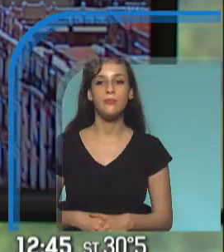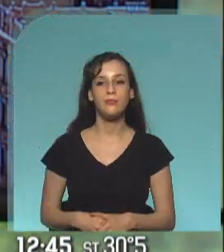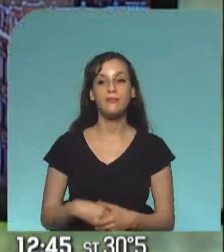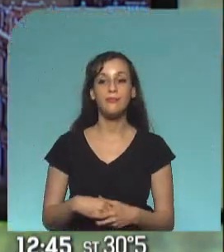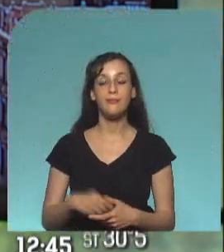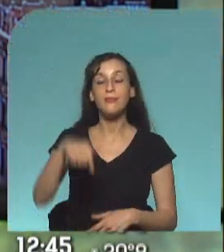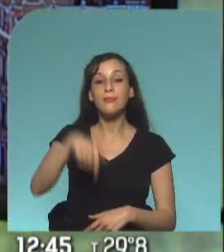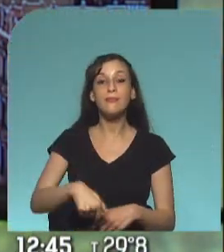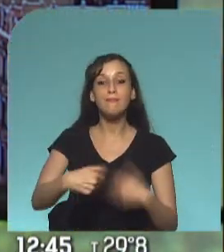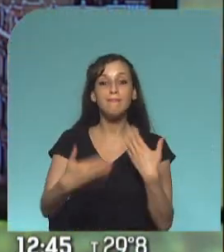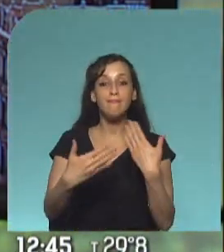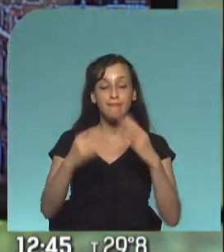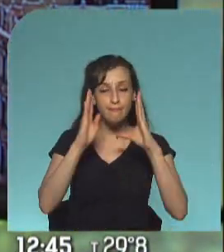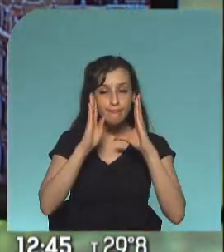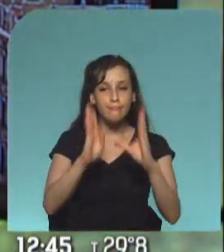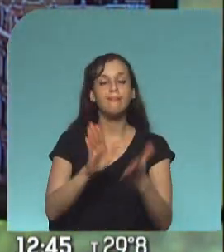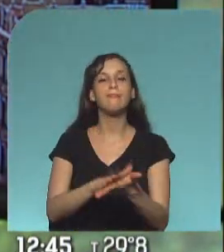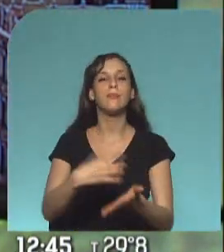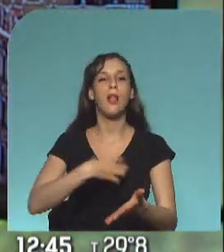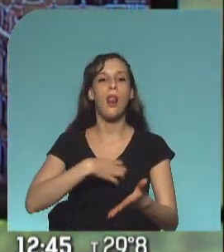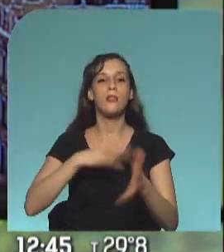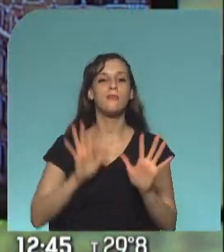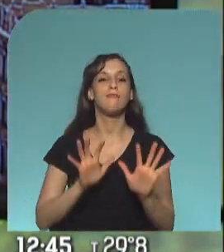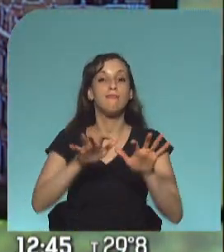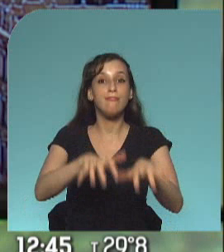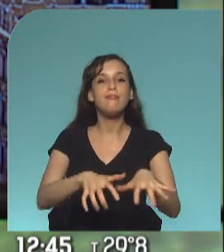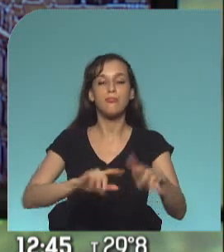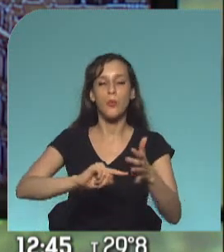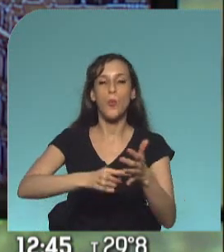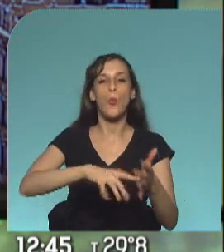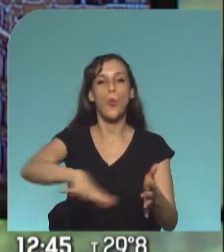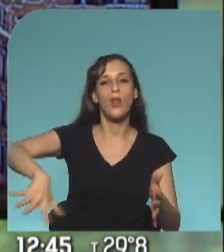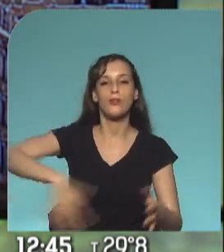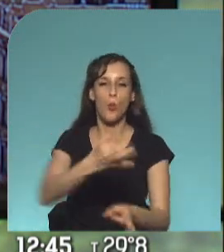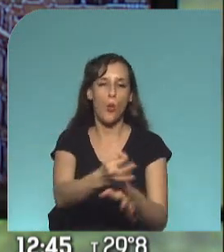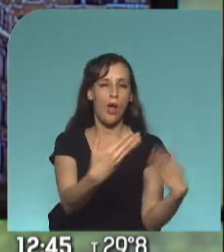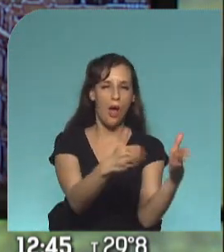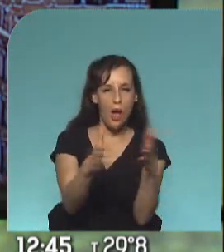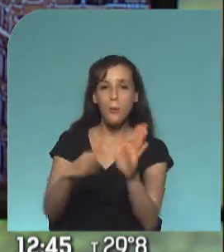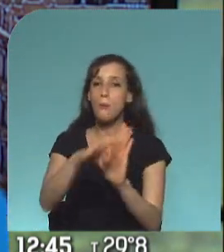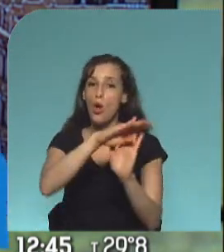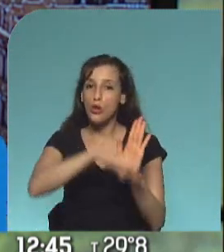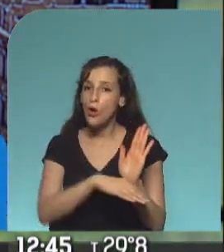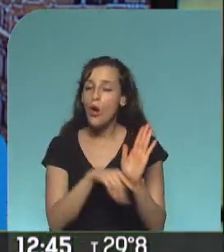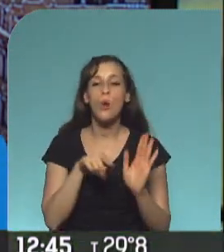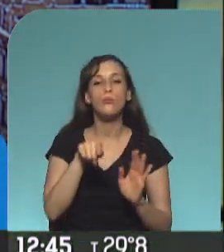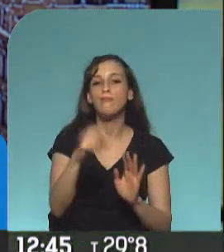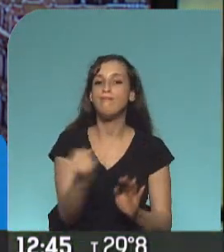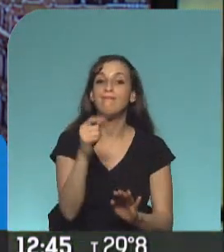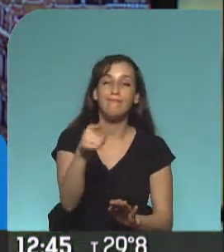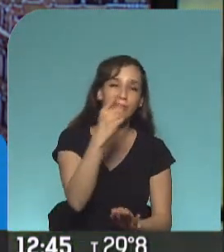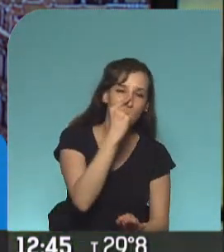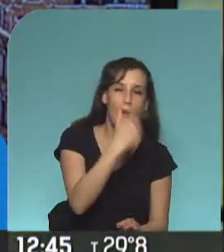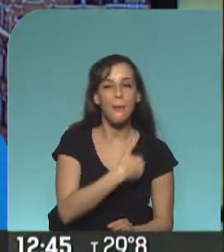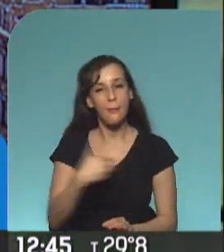Vamos a ocuparnos ahora del regreso a clases en la provincia de Buenos Aires, los protocolos, lo que tenés que tener en cuenta, vos en casa, mami, papi,